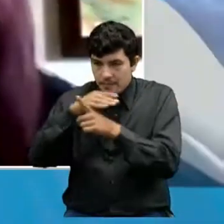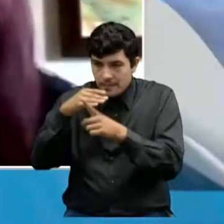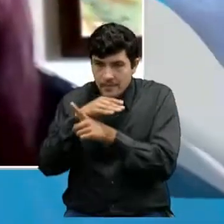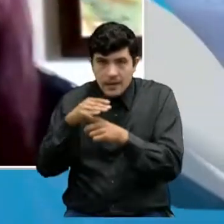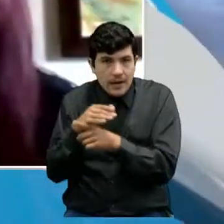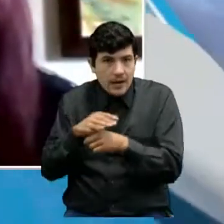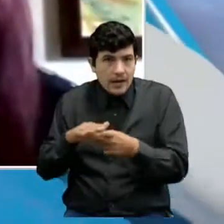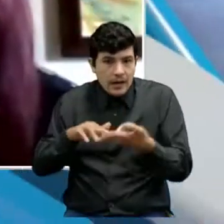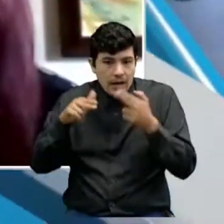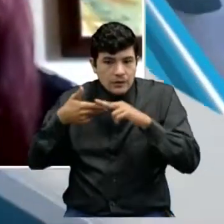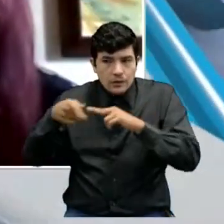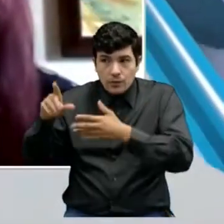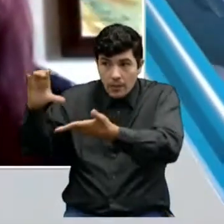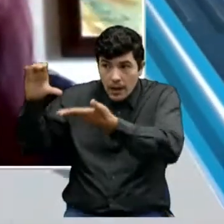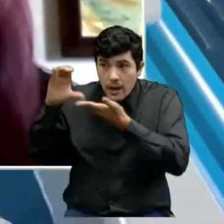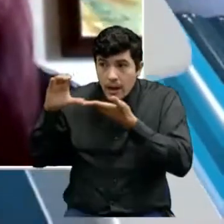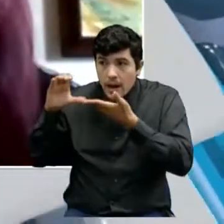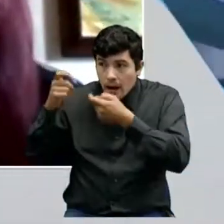mi,